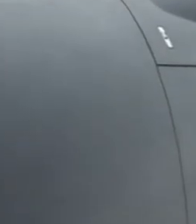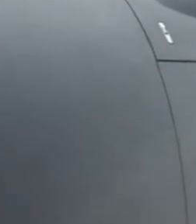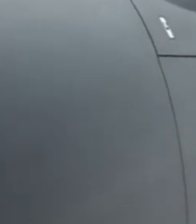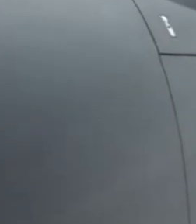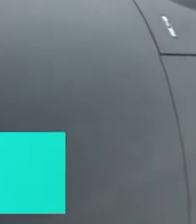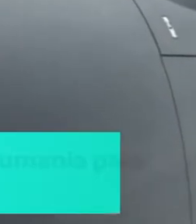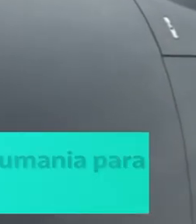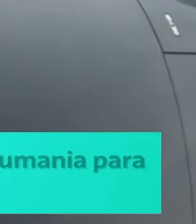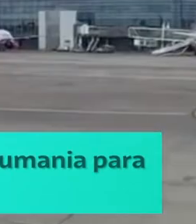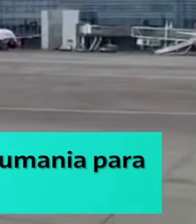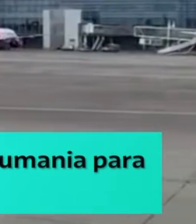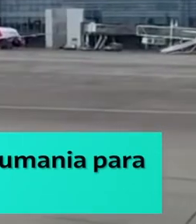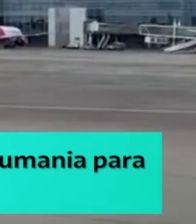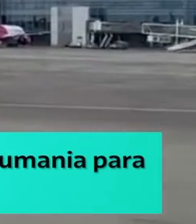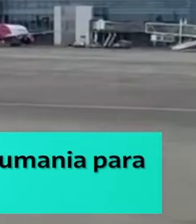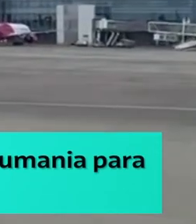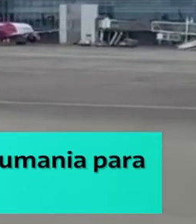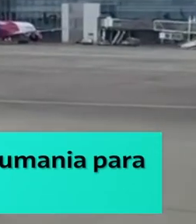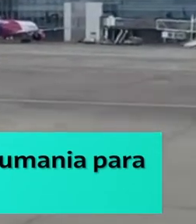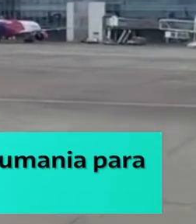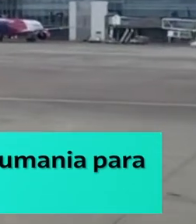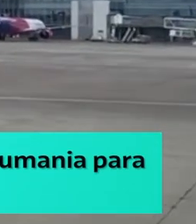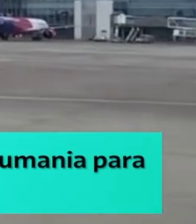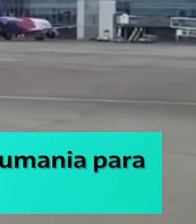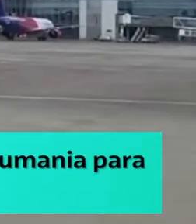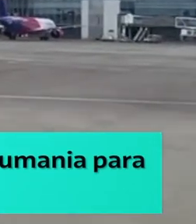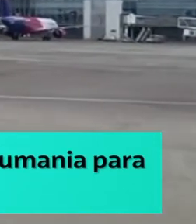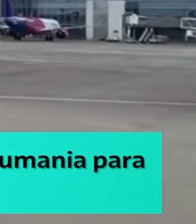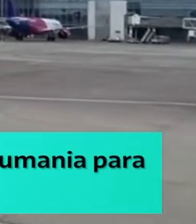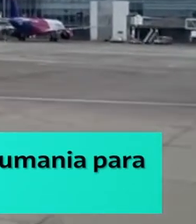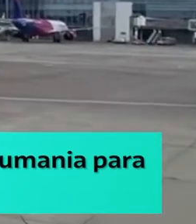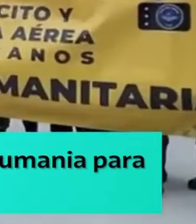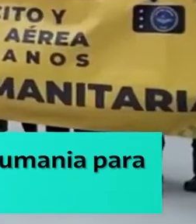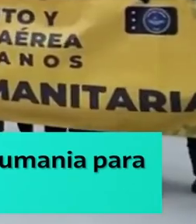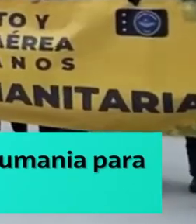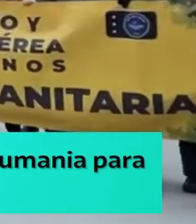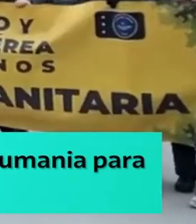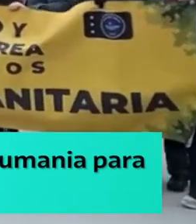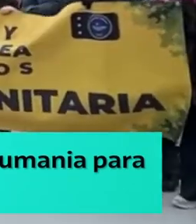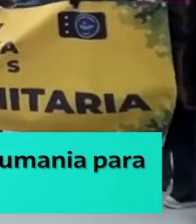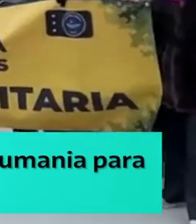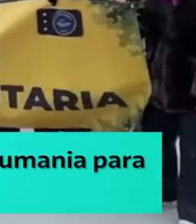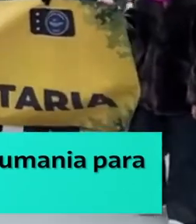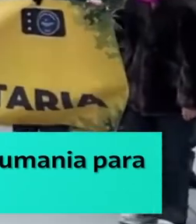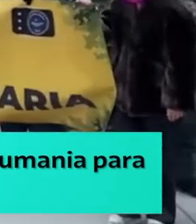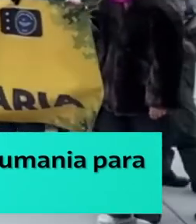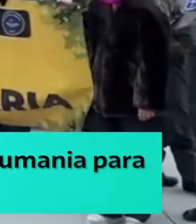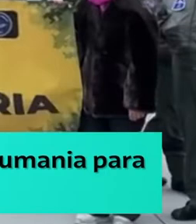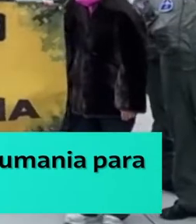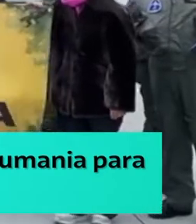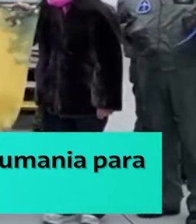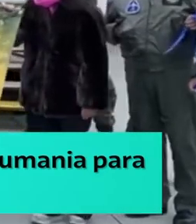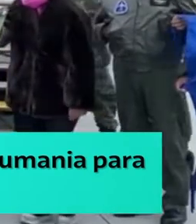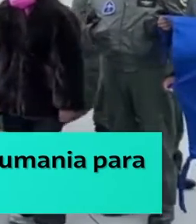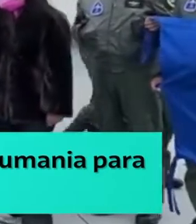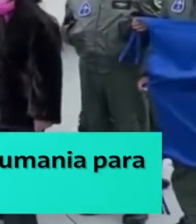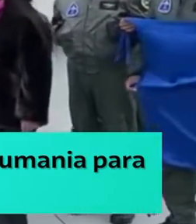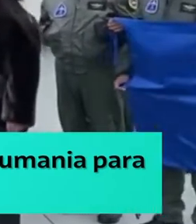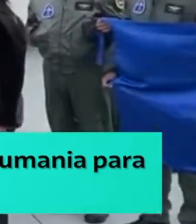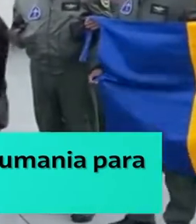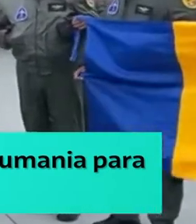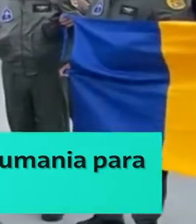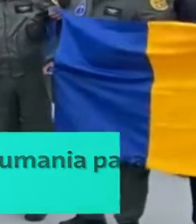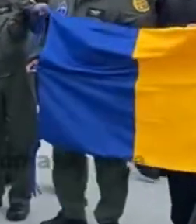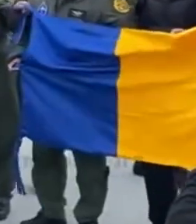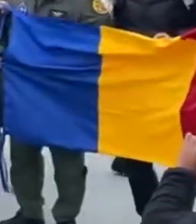lunes llegó el avión Boeing 737 de la Fuerza Aérea Mexicana a Rumania para la operación rescate de mexicanos que se encuentran en